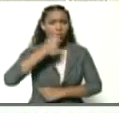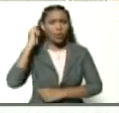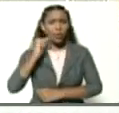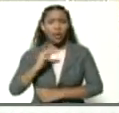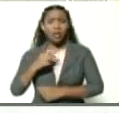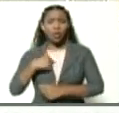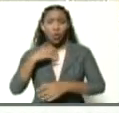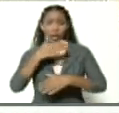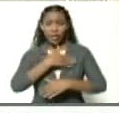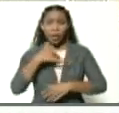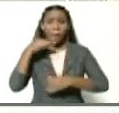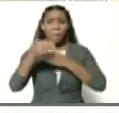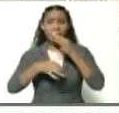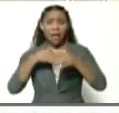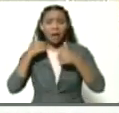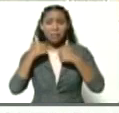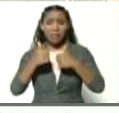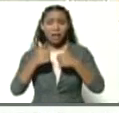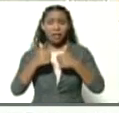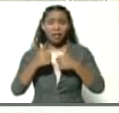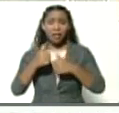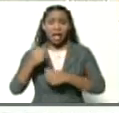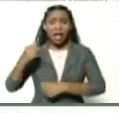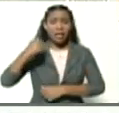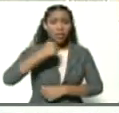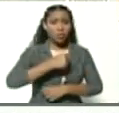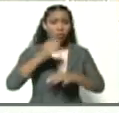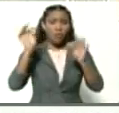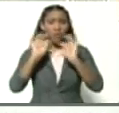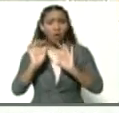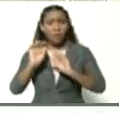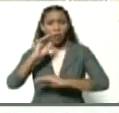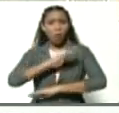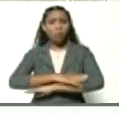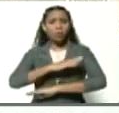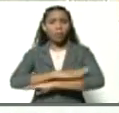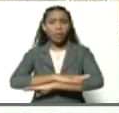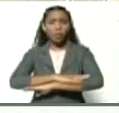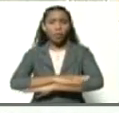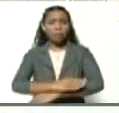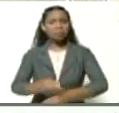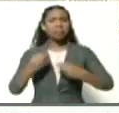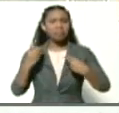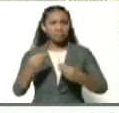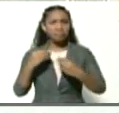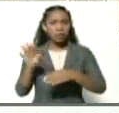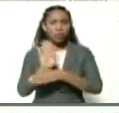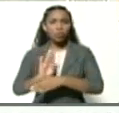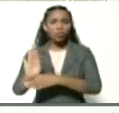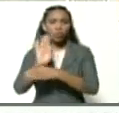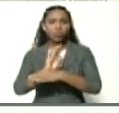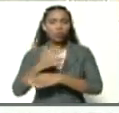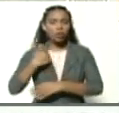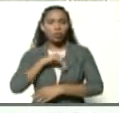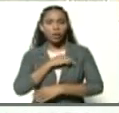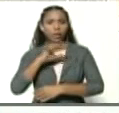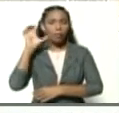bien. Escudo Bolivariano es una forma de acción para proteger a nuestro